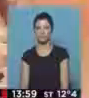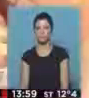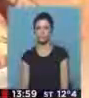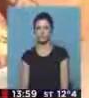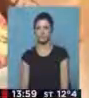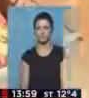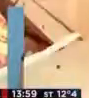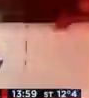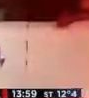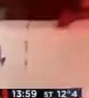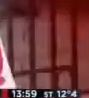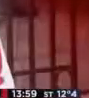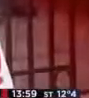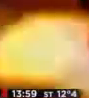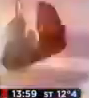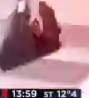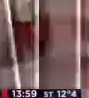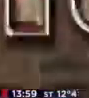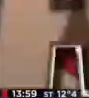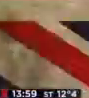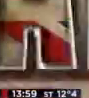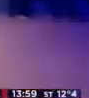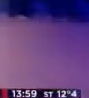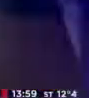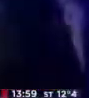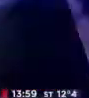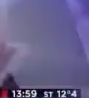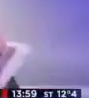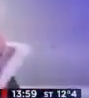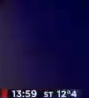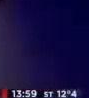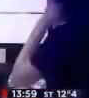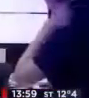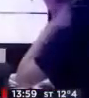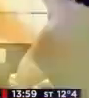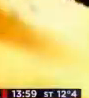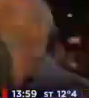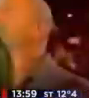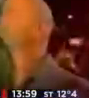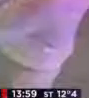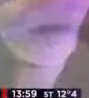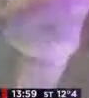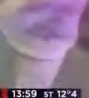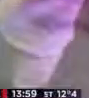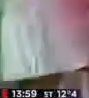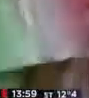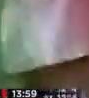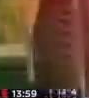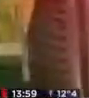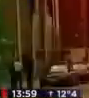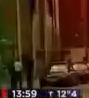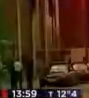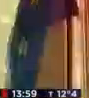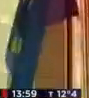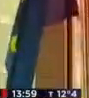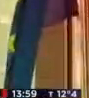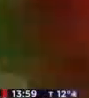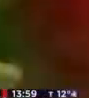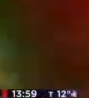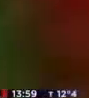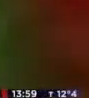El Partido Popular es quien tiene que formar gobierno, porque es el Partido Popular quien ha ganado las elecciones y con claridad.